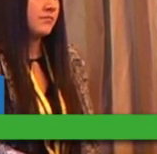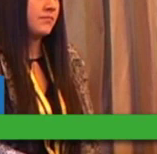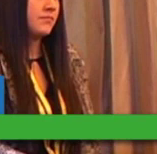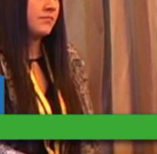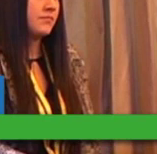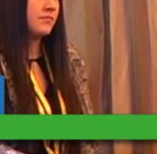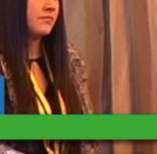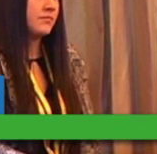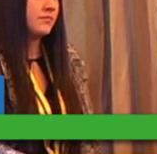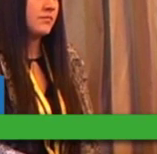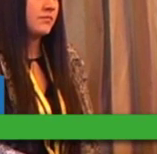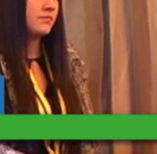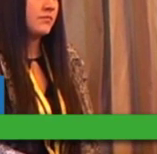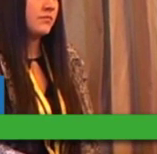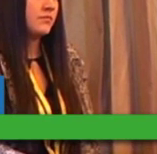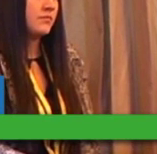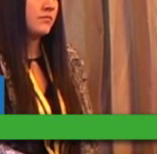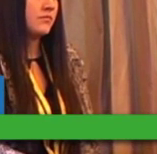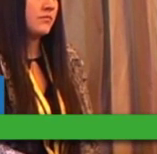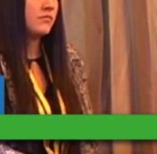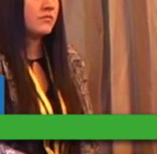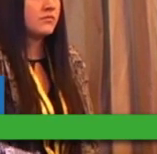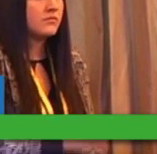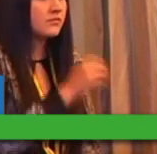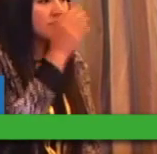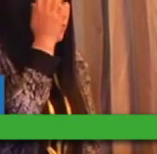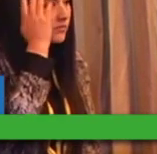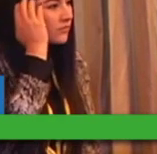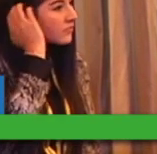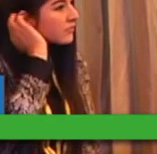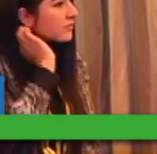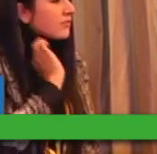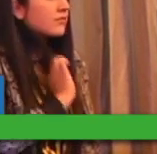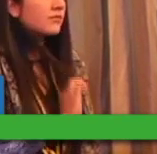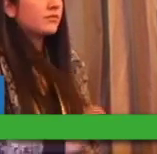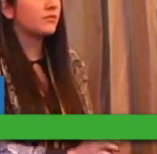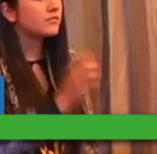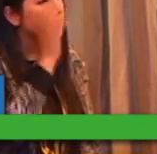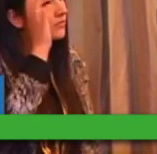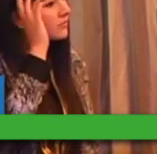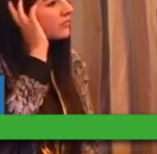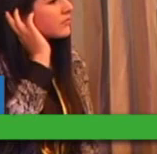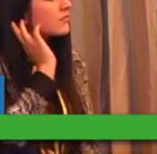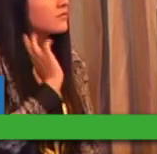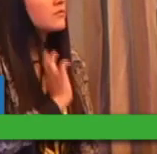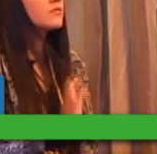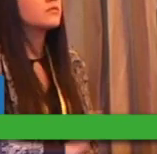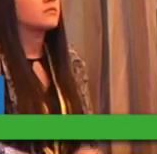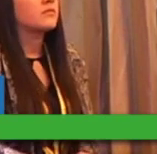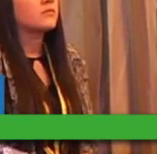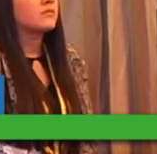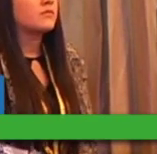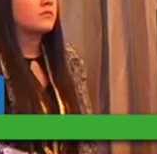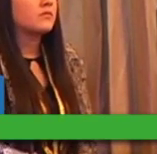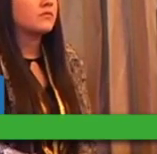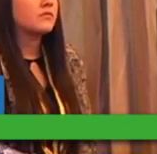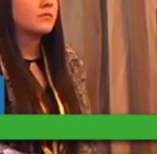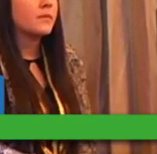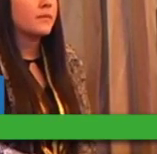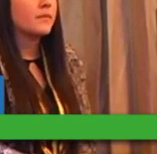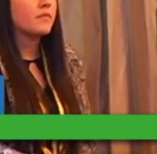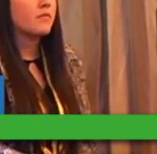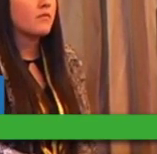culturales, políticas, cívico y religiosas, señores miembros del Comité de Seguridad Ciudadana, señores presidentes de la